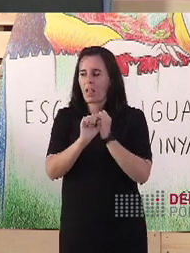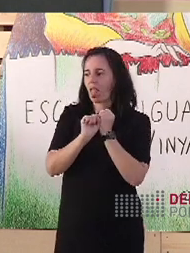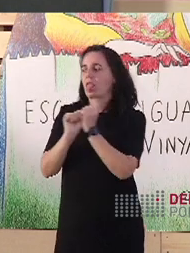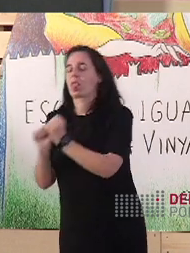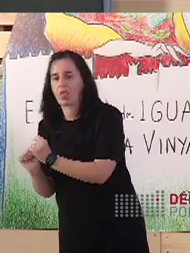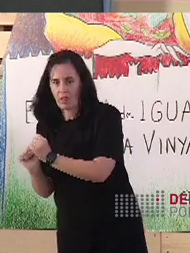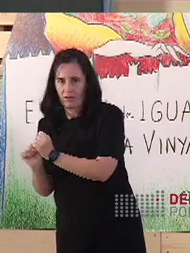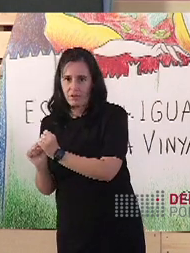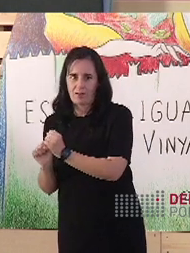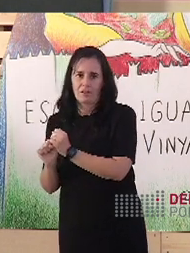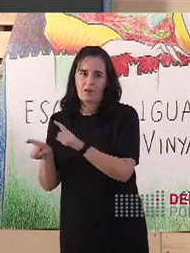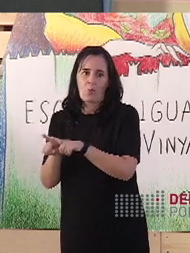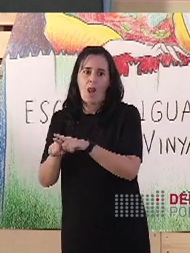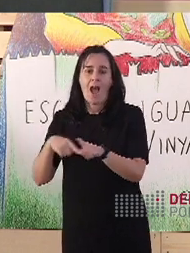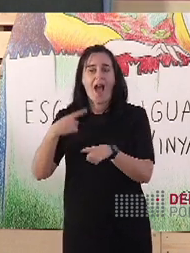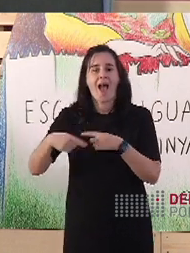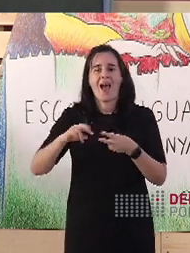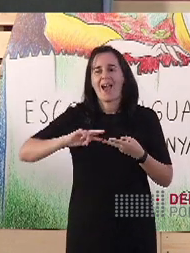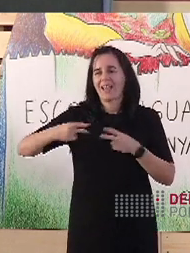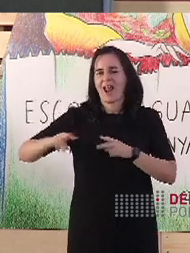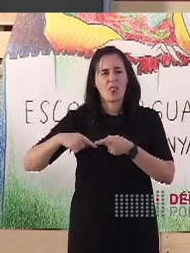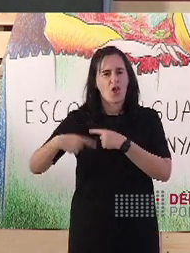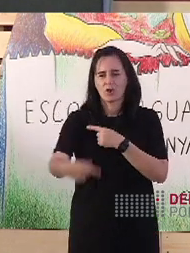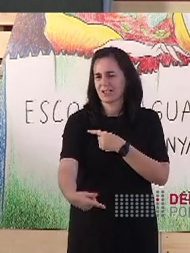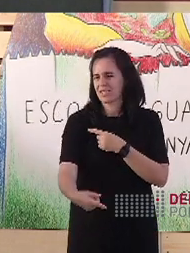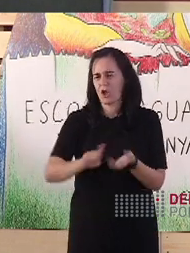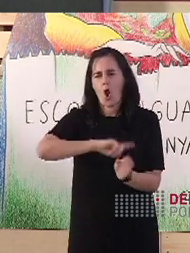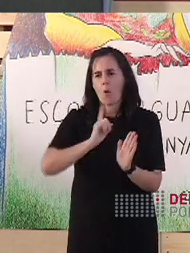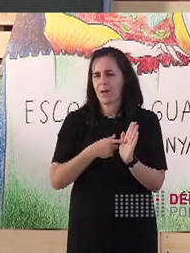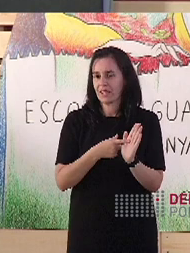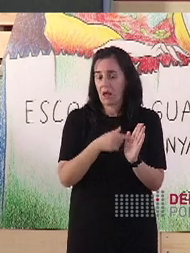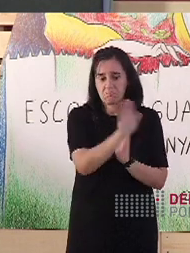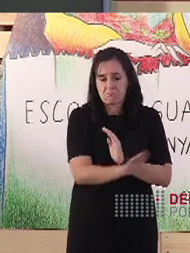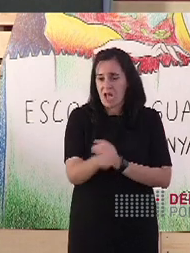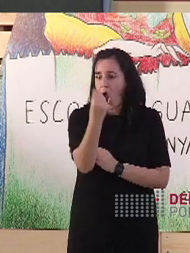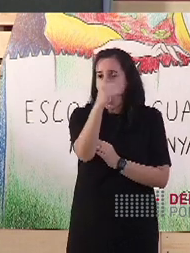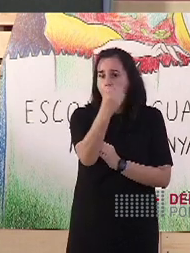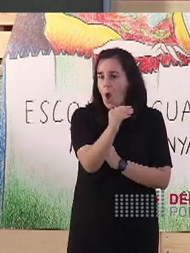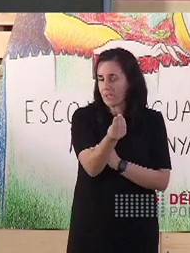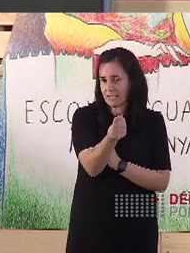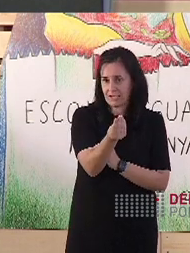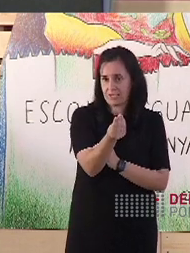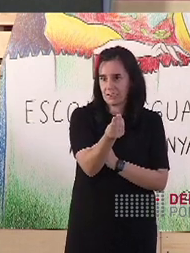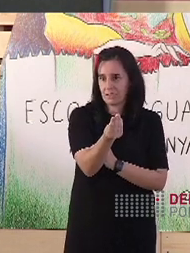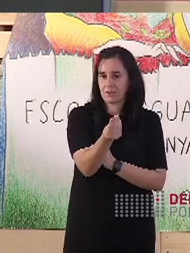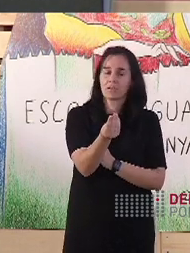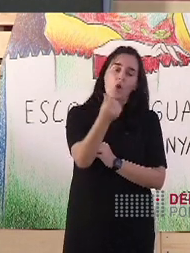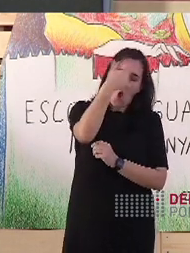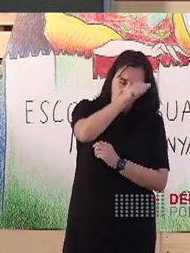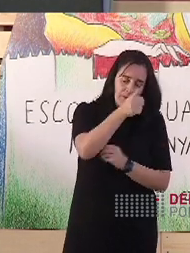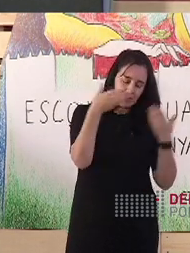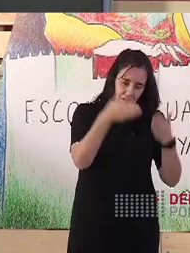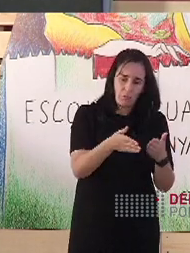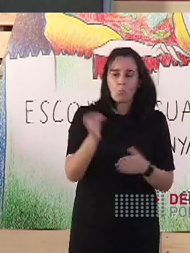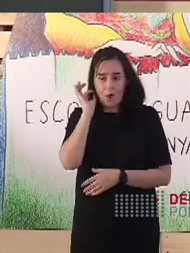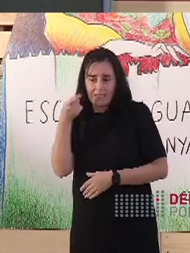¿de acuerdo? Crea generaciones enteras, ya ha creado generaciones enteras de chavales jóvenes, chavalas también, pero vamos a centrarnos en ellos por una vez, vamos a